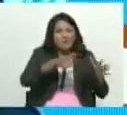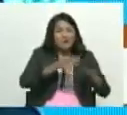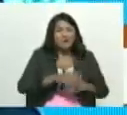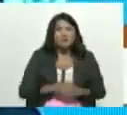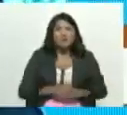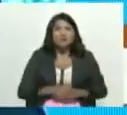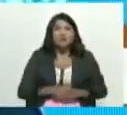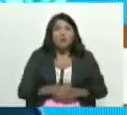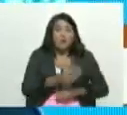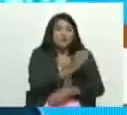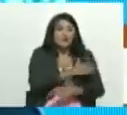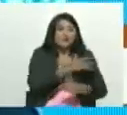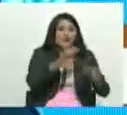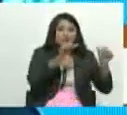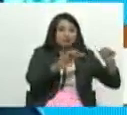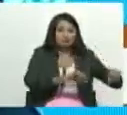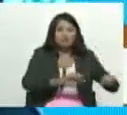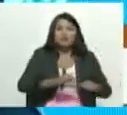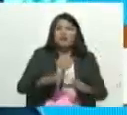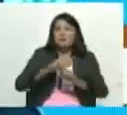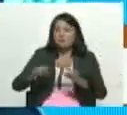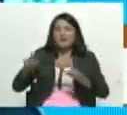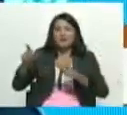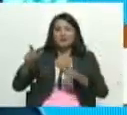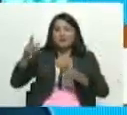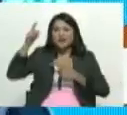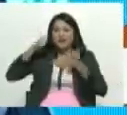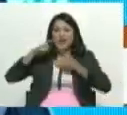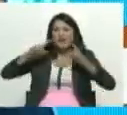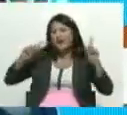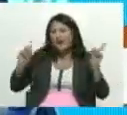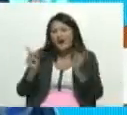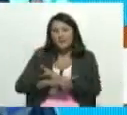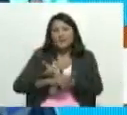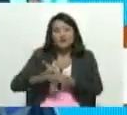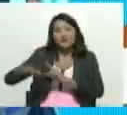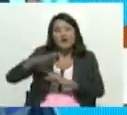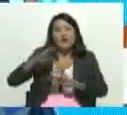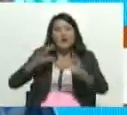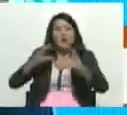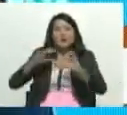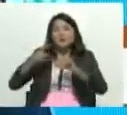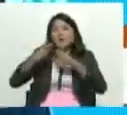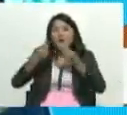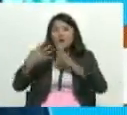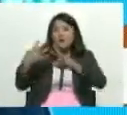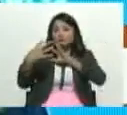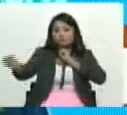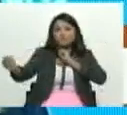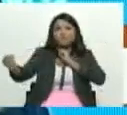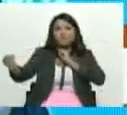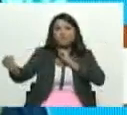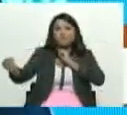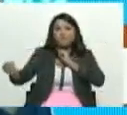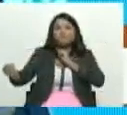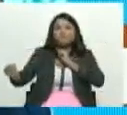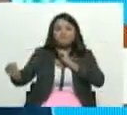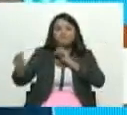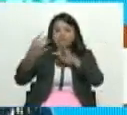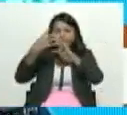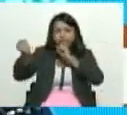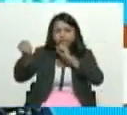comandante Chávez La reivindica como una bandera y construye la posibilidad de entendernos desde la perspectiva de la